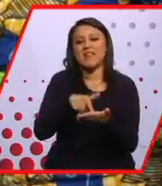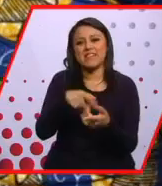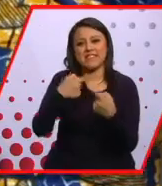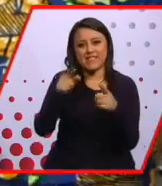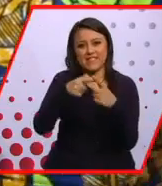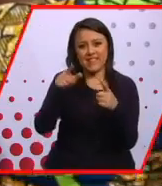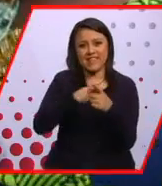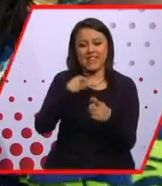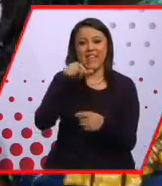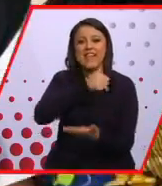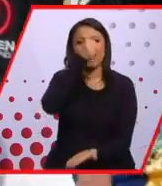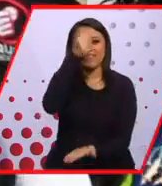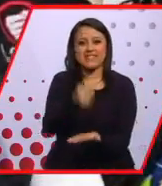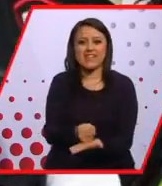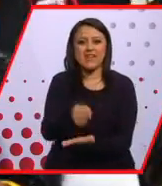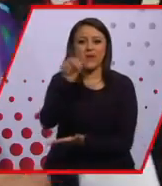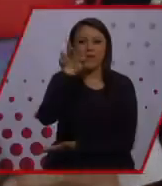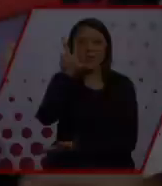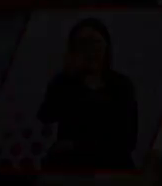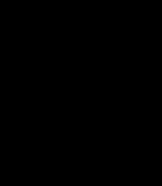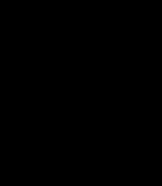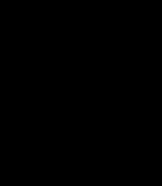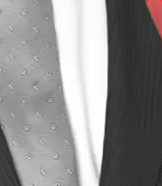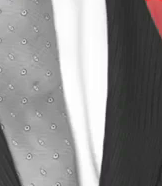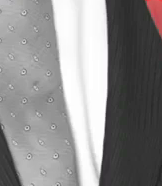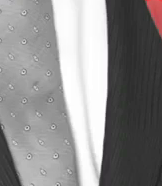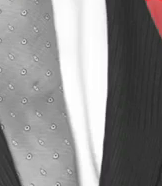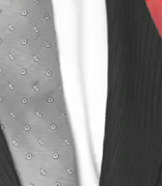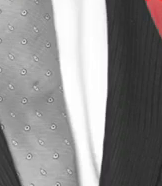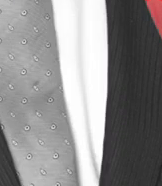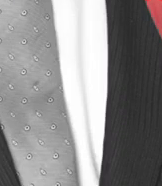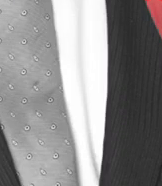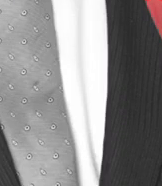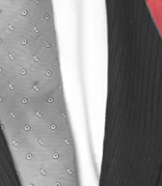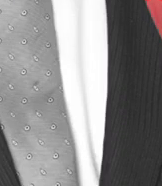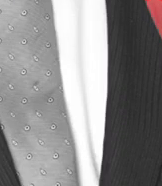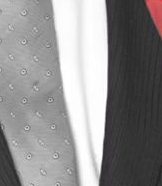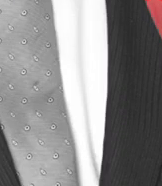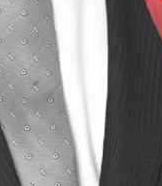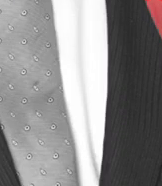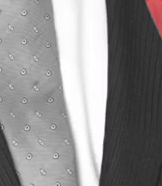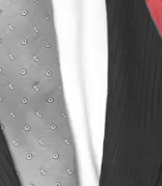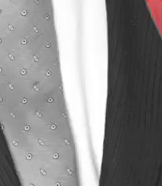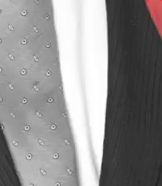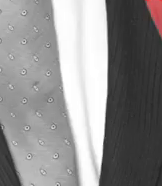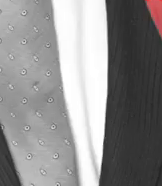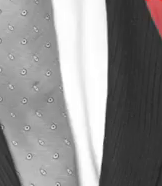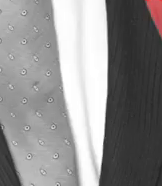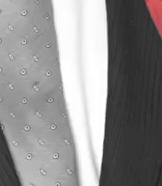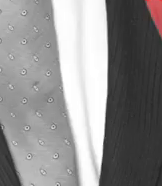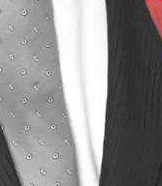República Mexicana para quien corresponda, el urbanito y sus amigos.